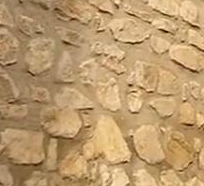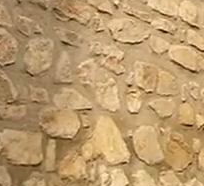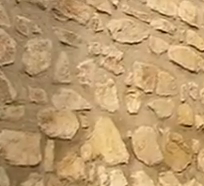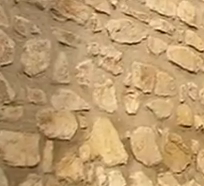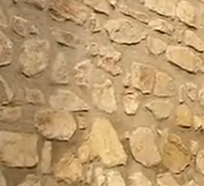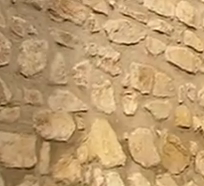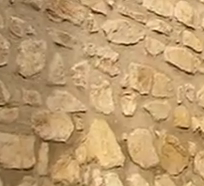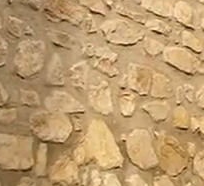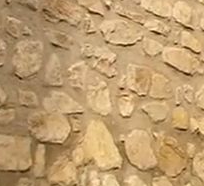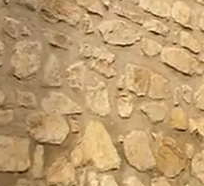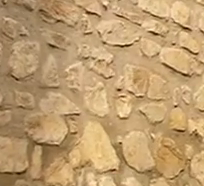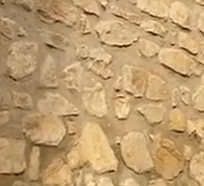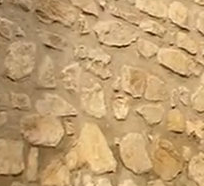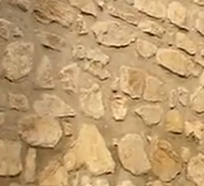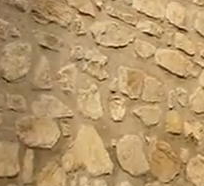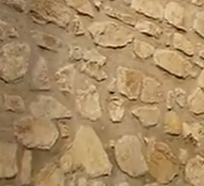tiene